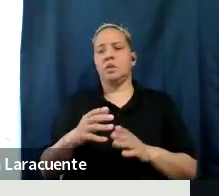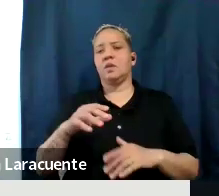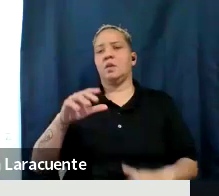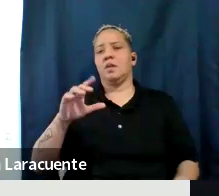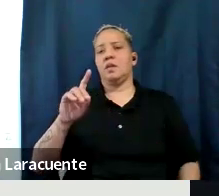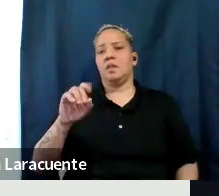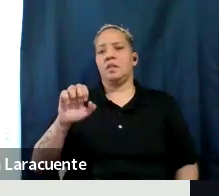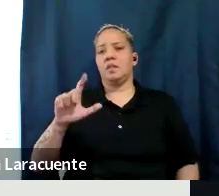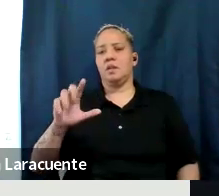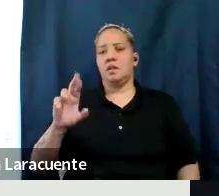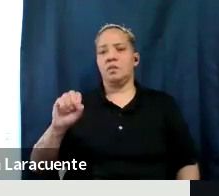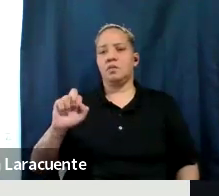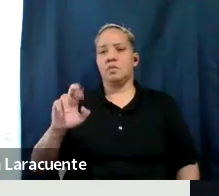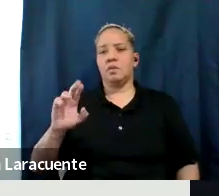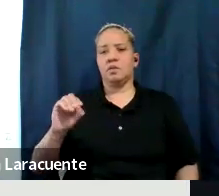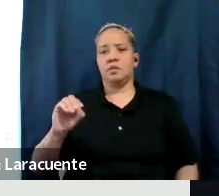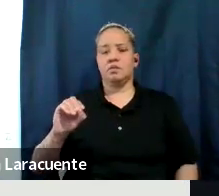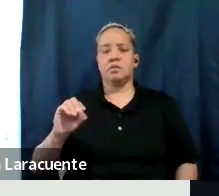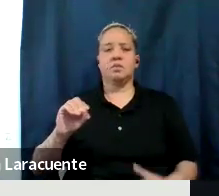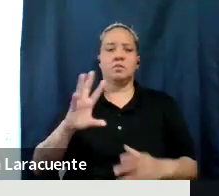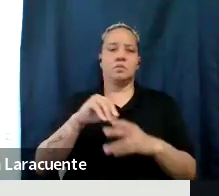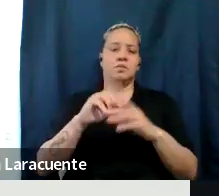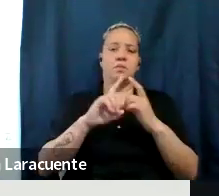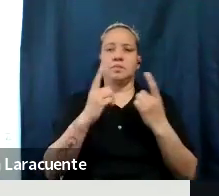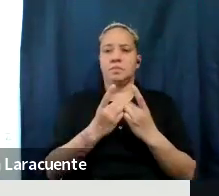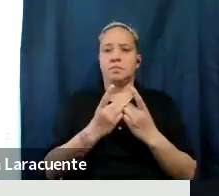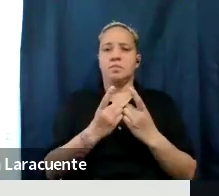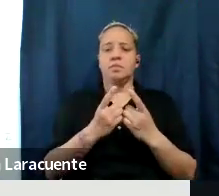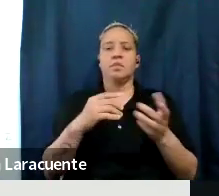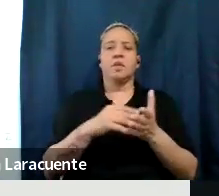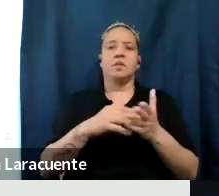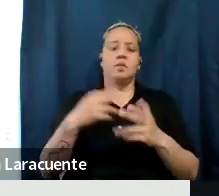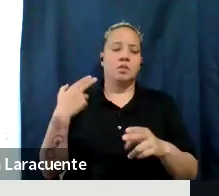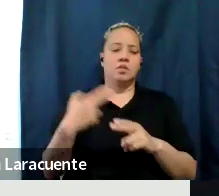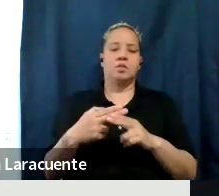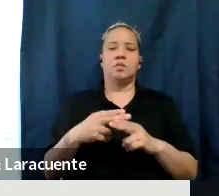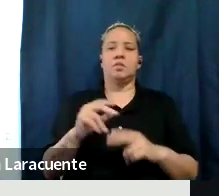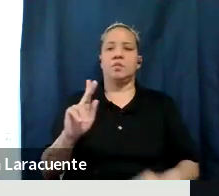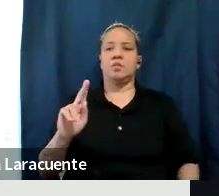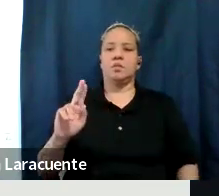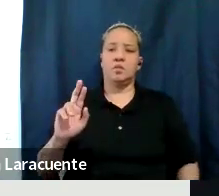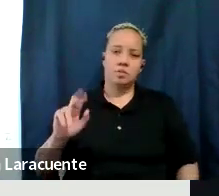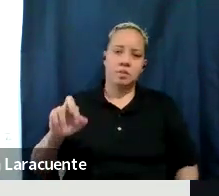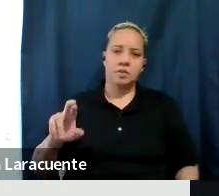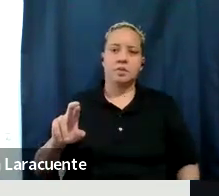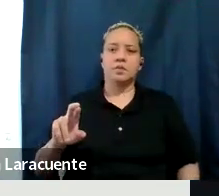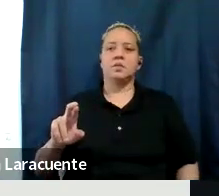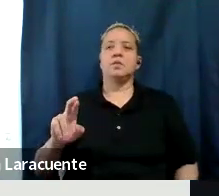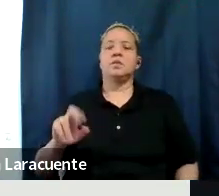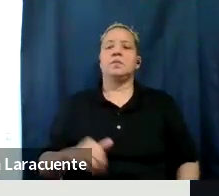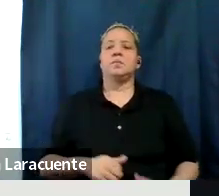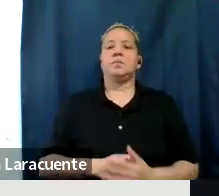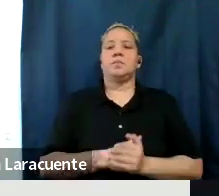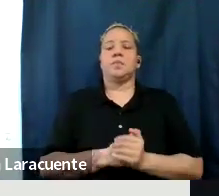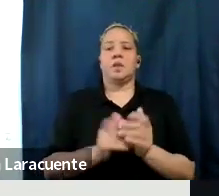que pertenecía al Departamento de Estudios Hispánicos de la UPR, reputado